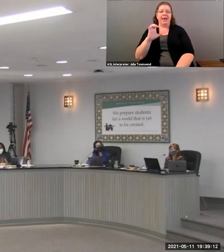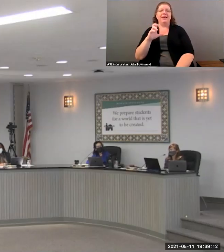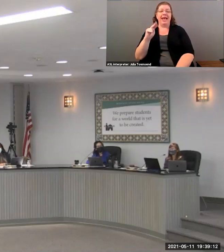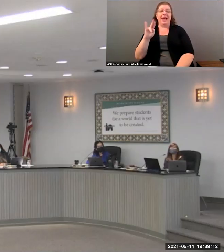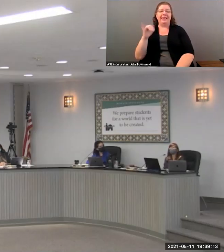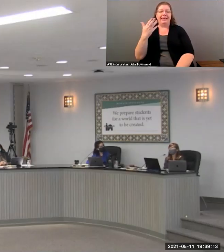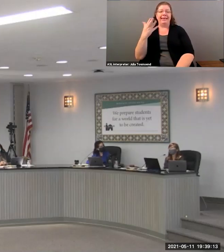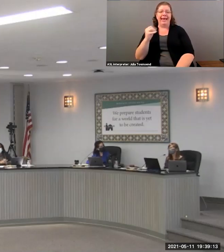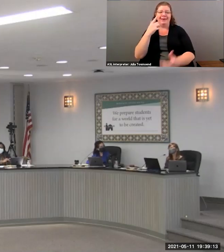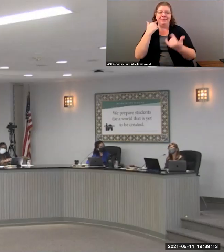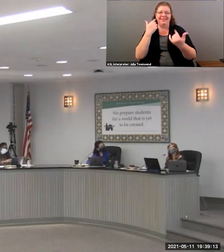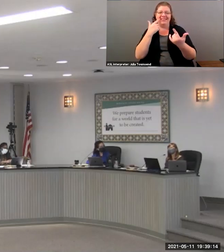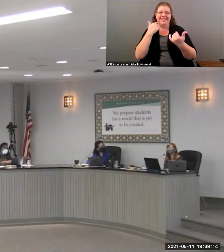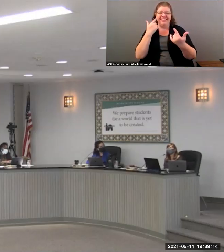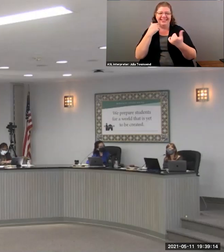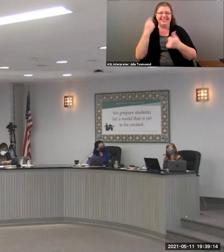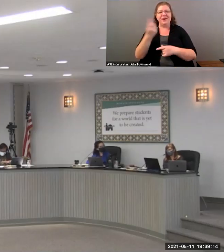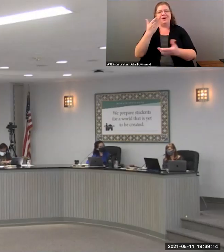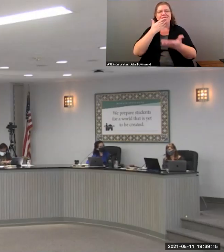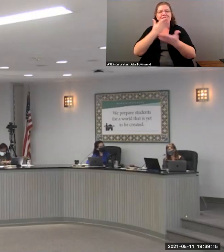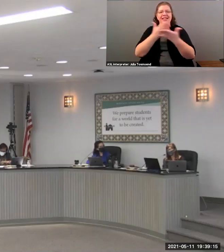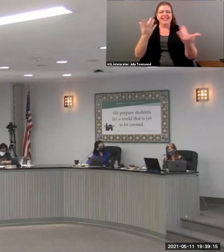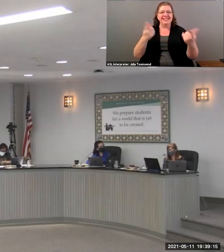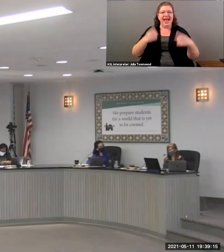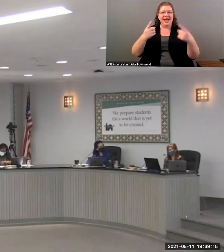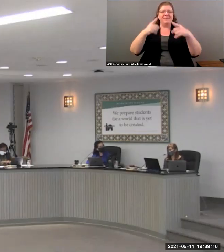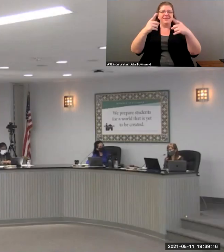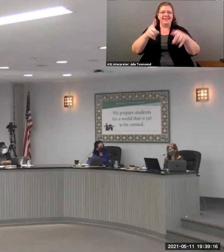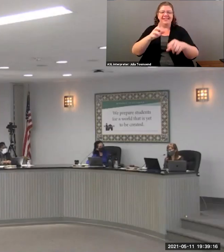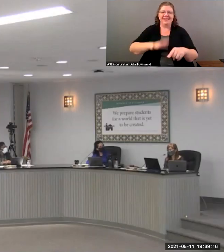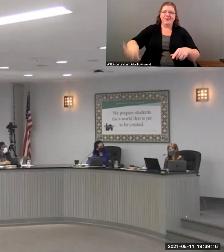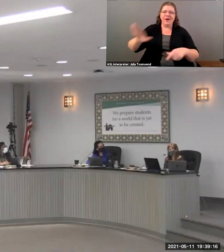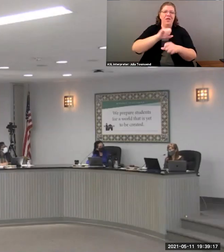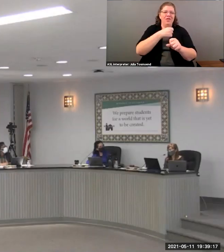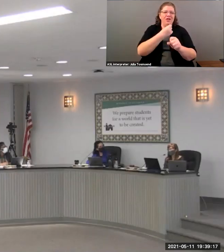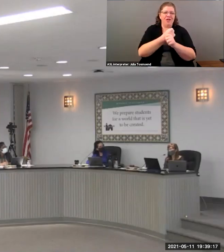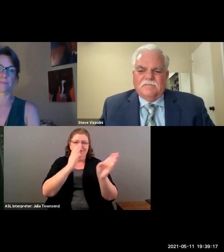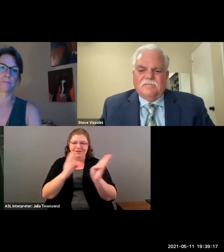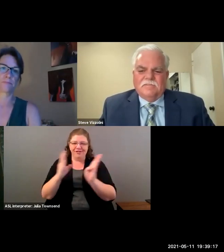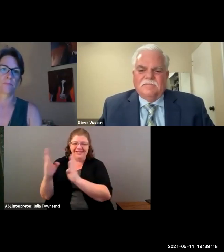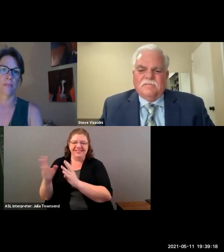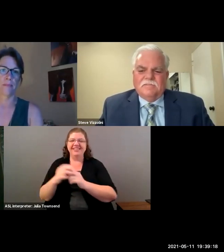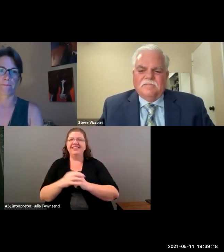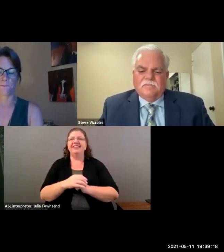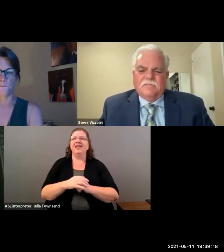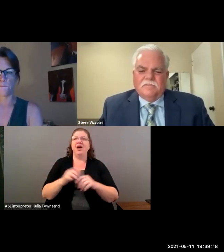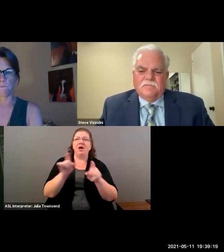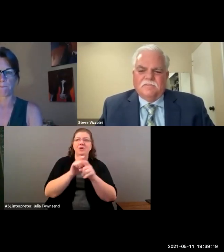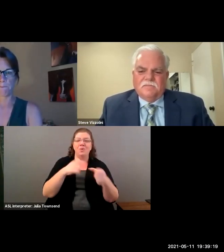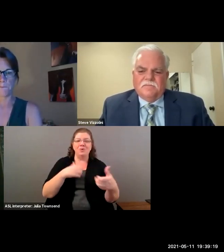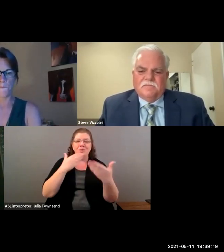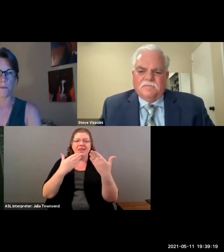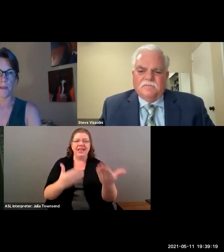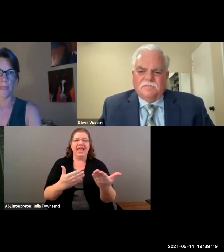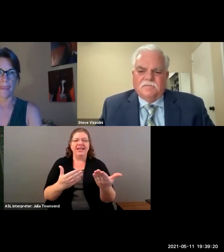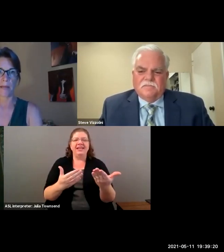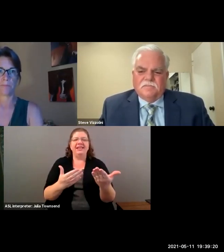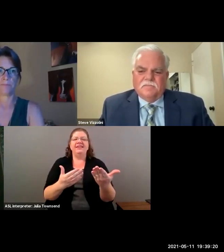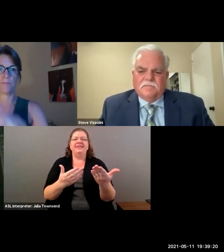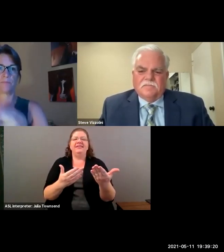sean cunningham entonces siempre había muchas cosas positivas allí junto en los casilleros y